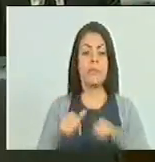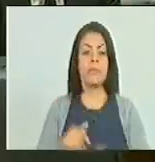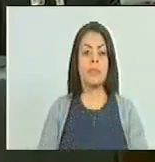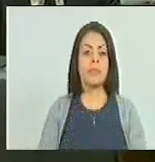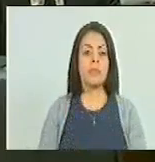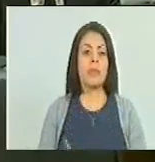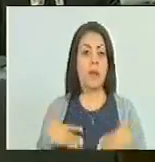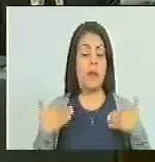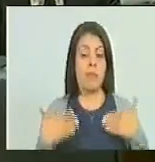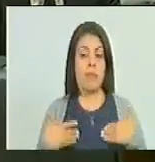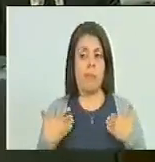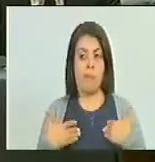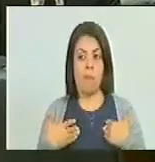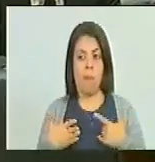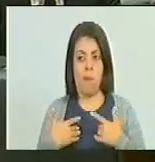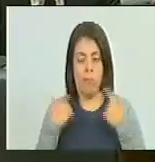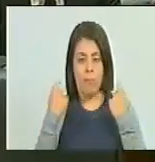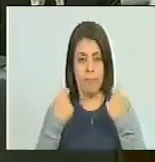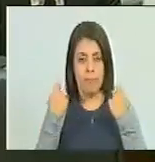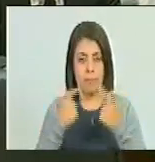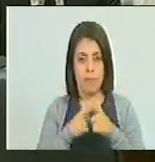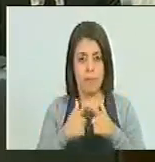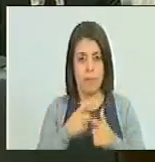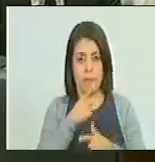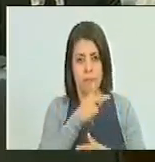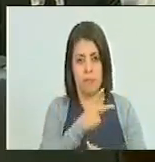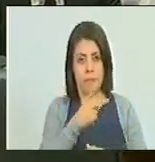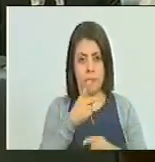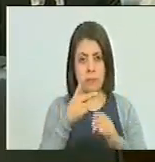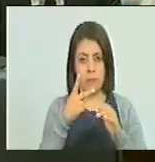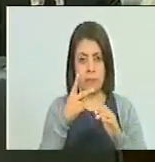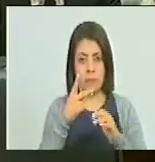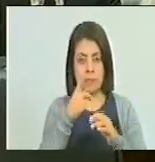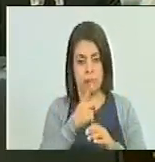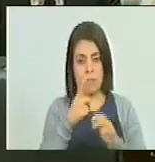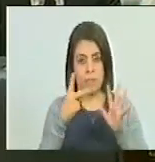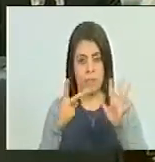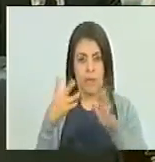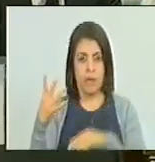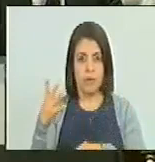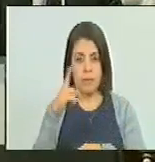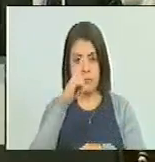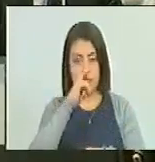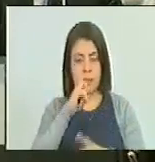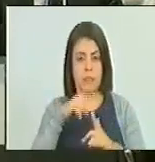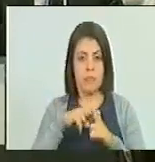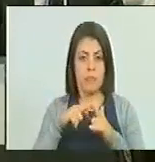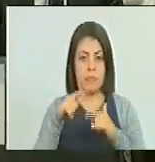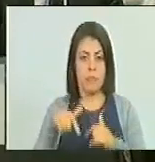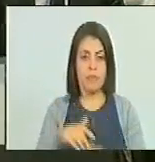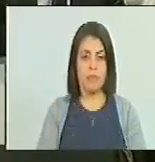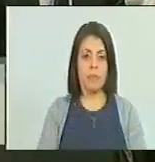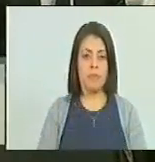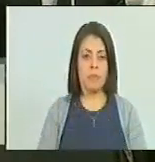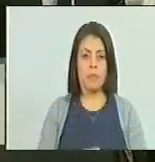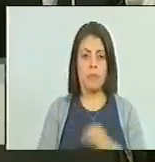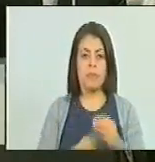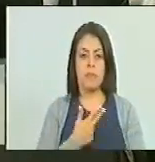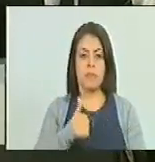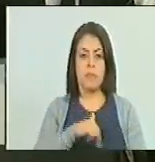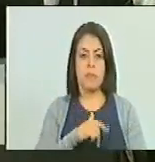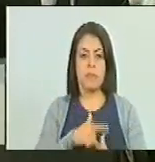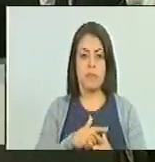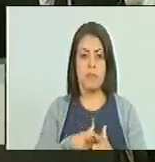mi alegría, nuestra celebración por los 274 años que se celebran nuestros